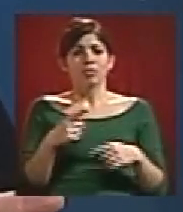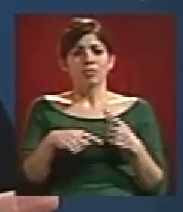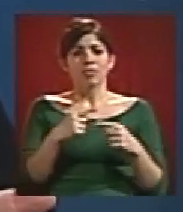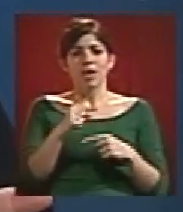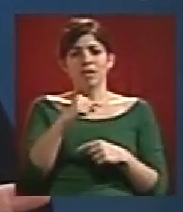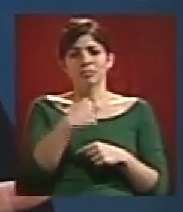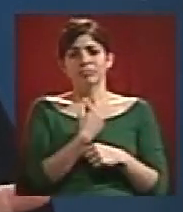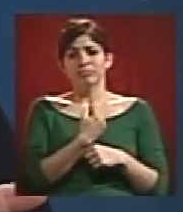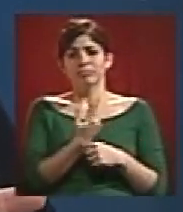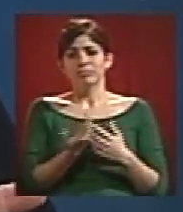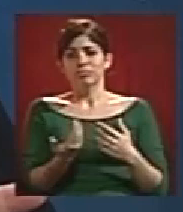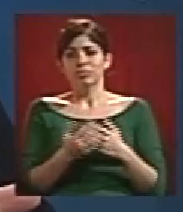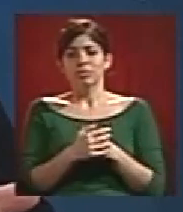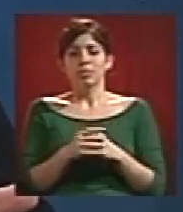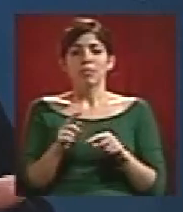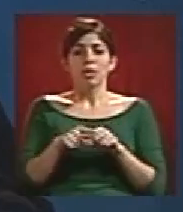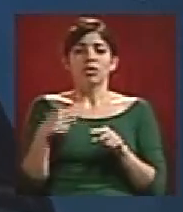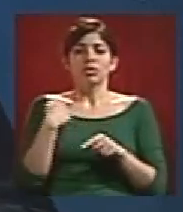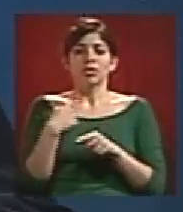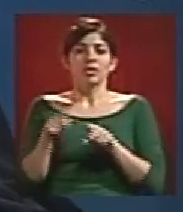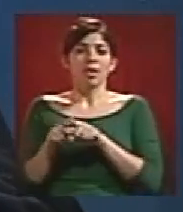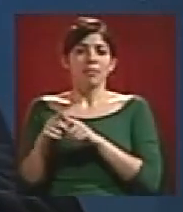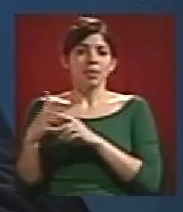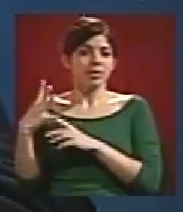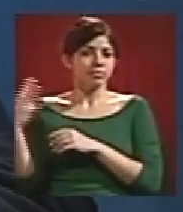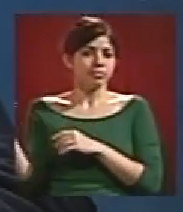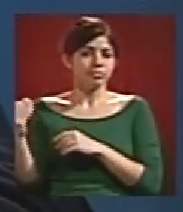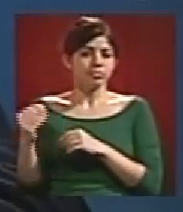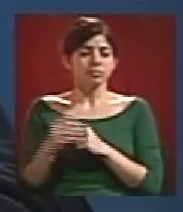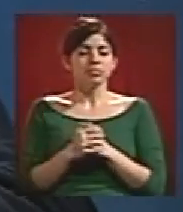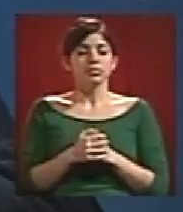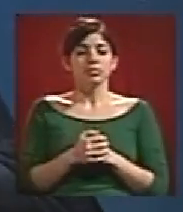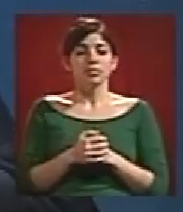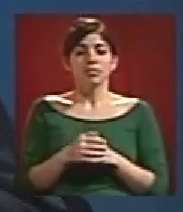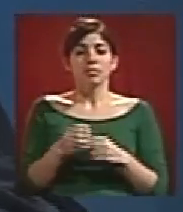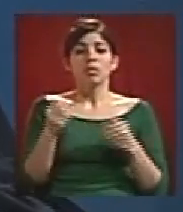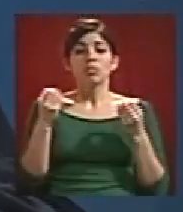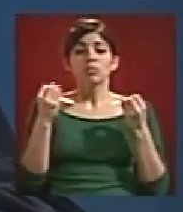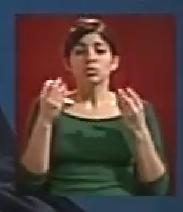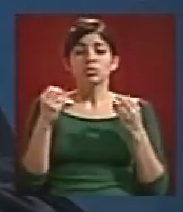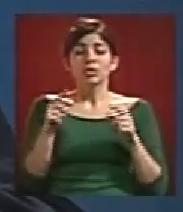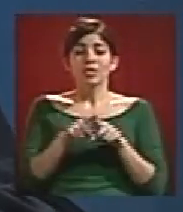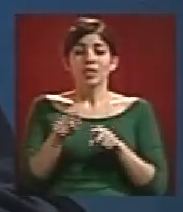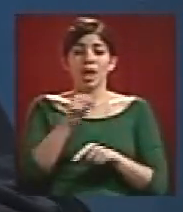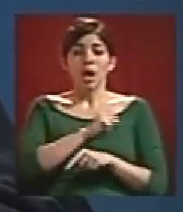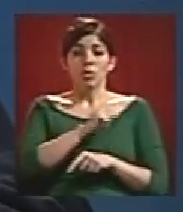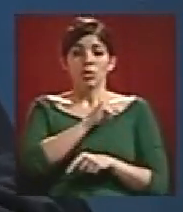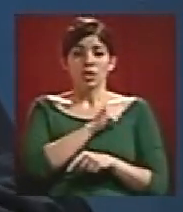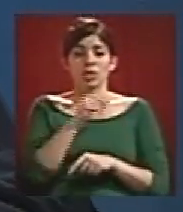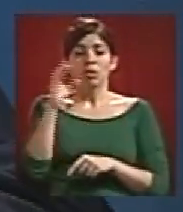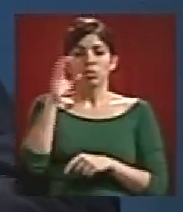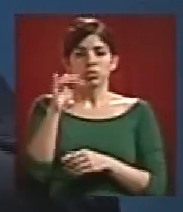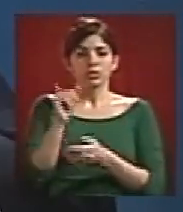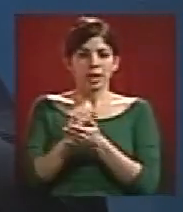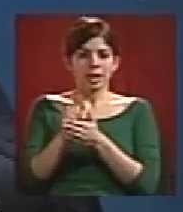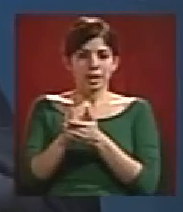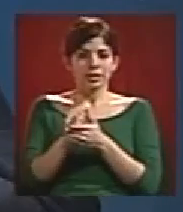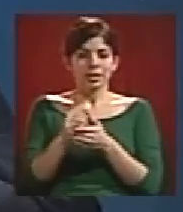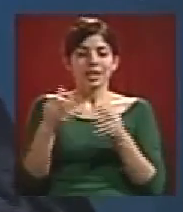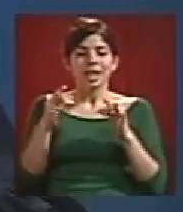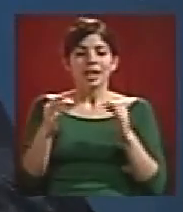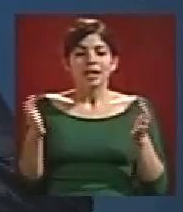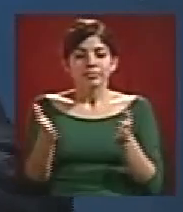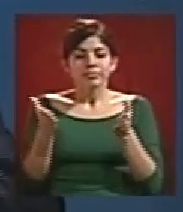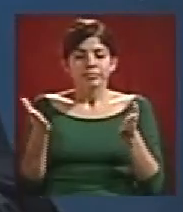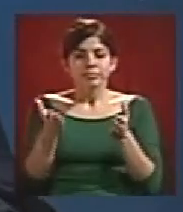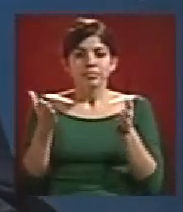que están aquí no tienen problemas también? Entonces, acá mucho lo que las autoridades financieras buscan es eso, transmitir en alguna